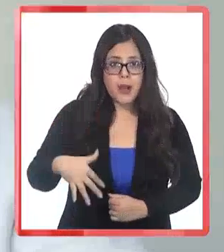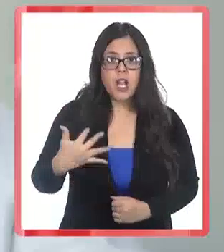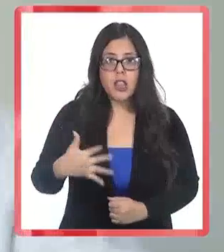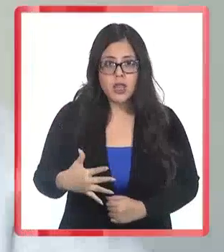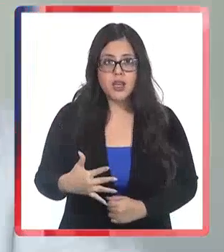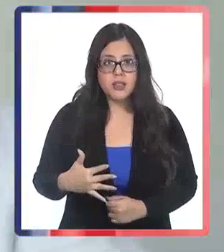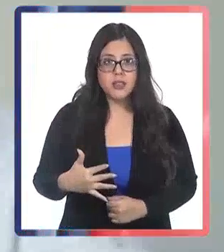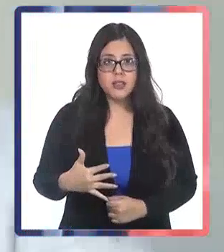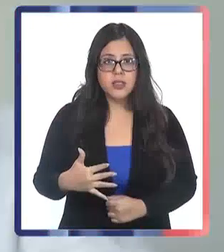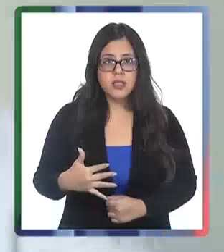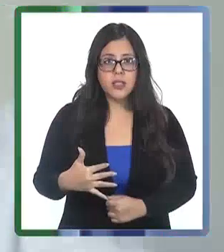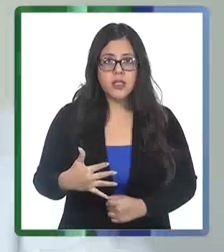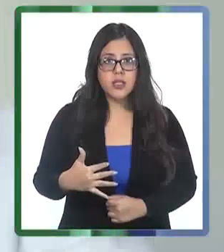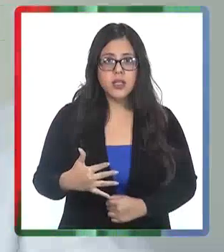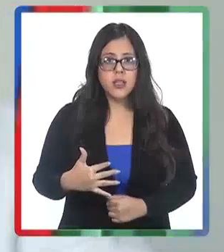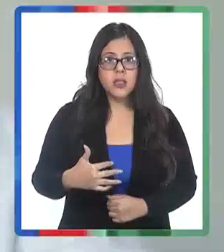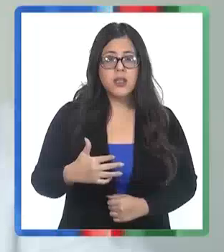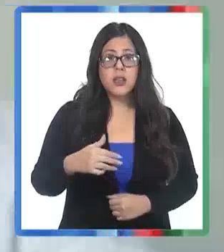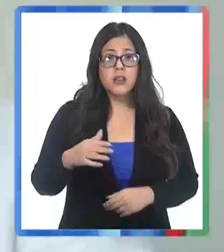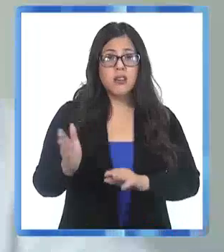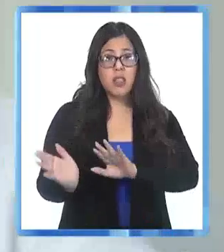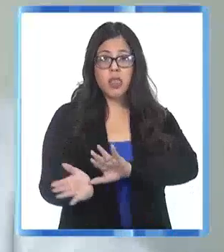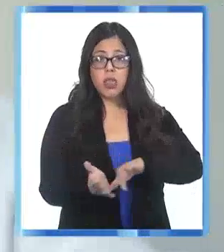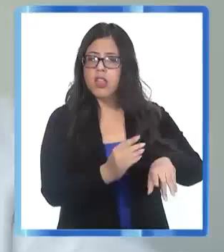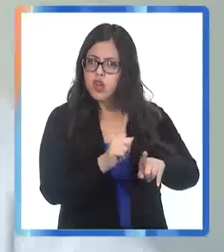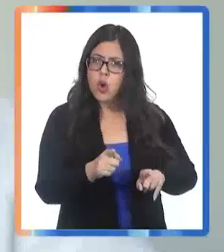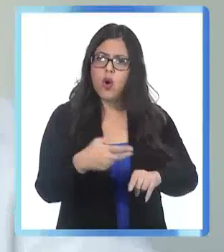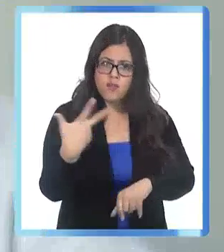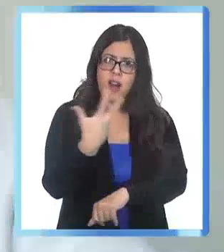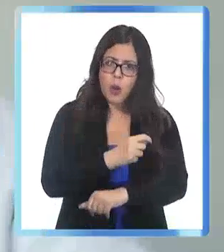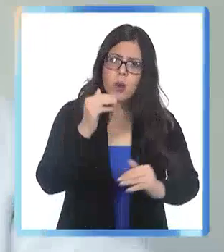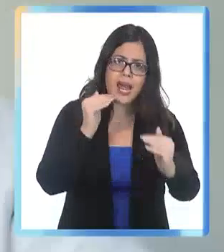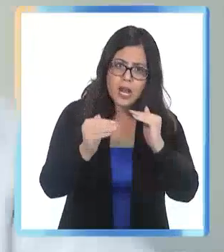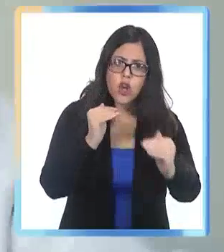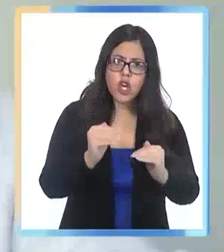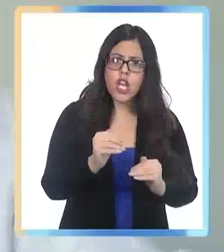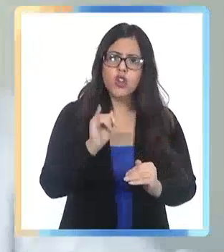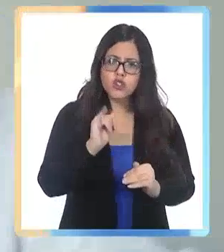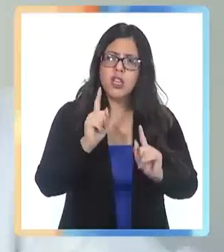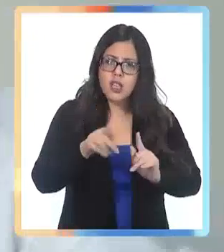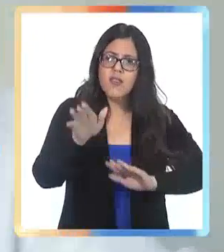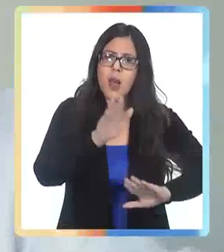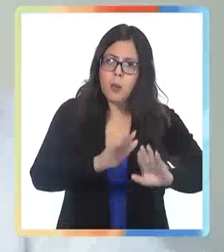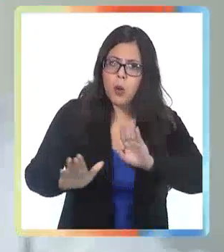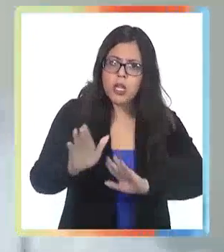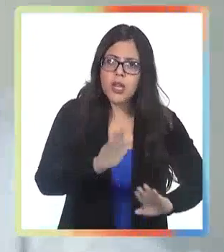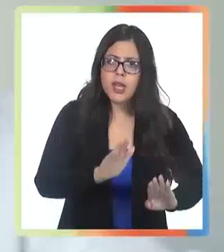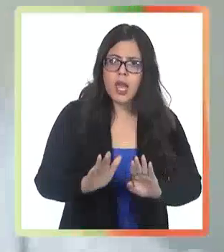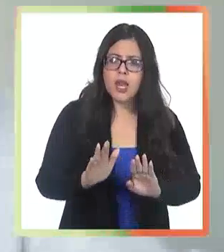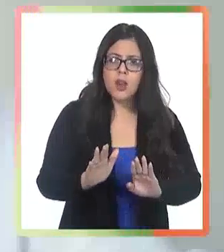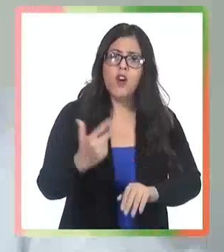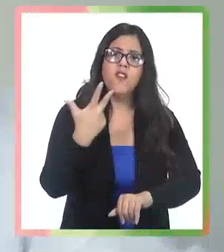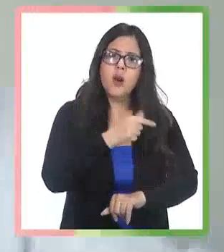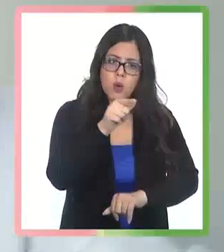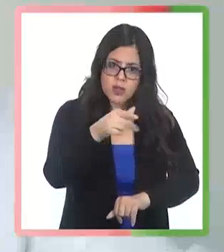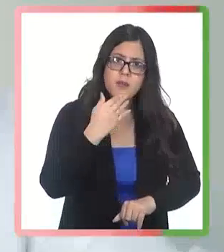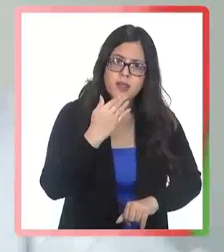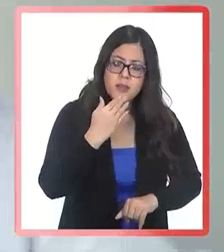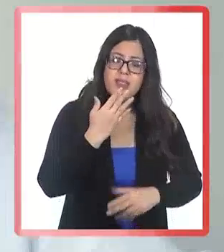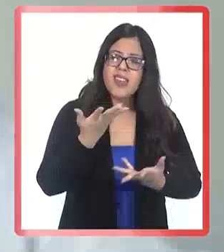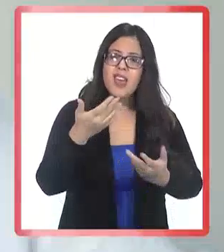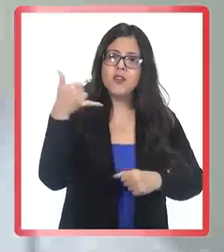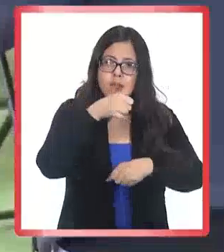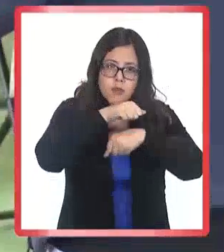particular importancia. No se quede rezagado, vacune a sus niños, acuérdese que hay que protegerlos, vacúnense también